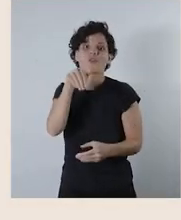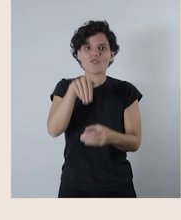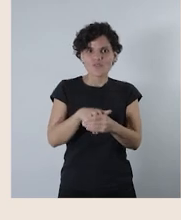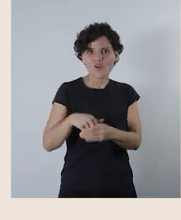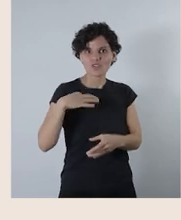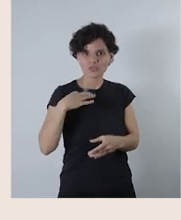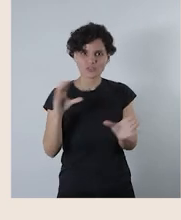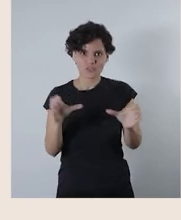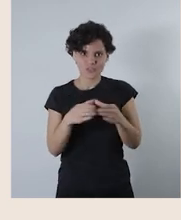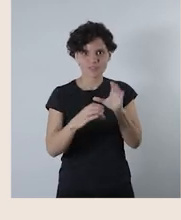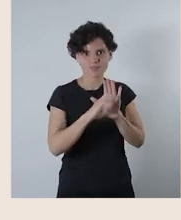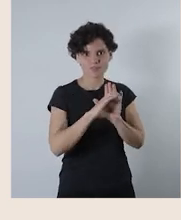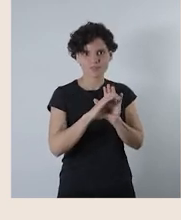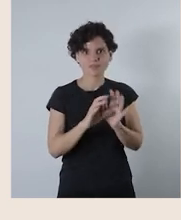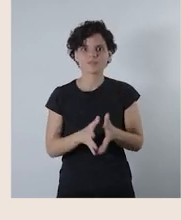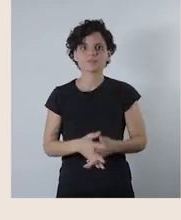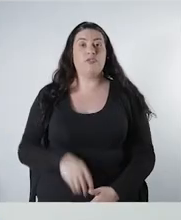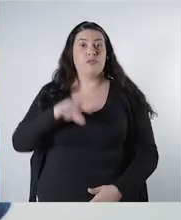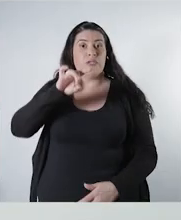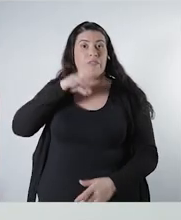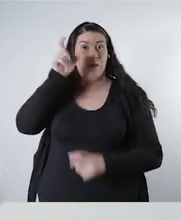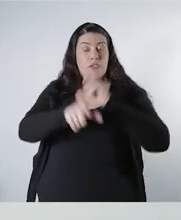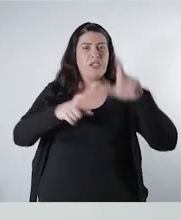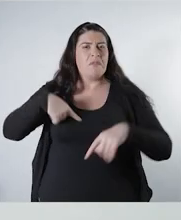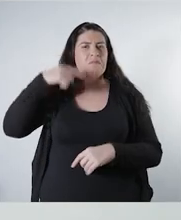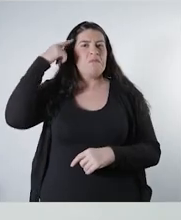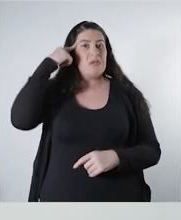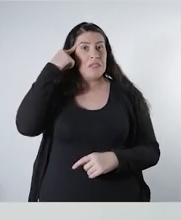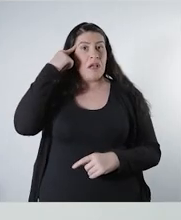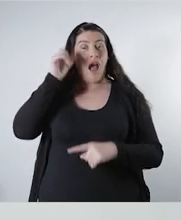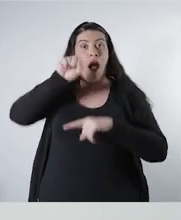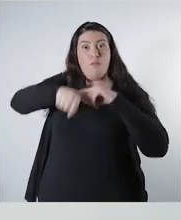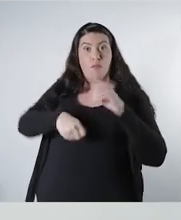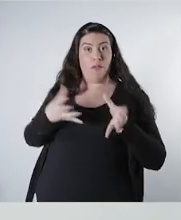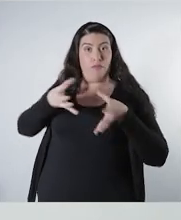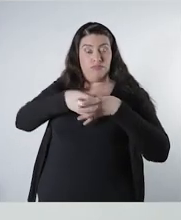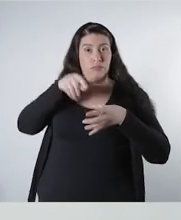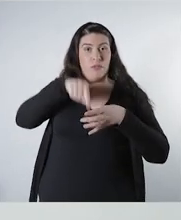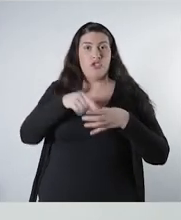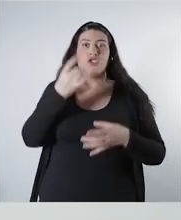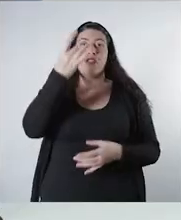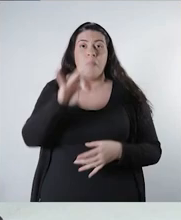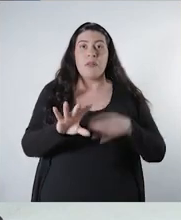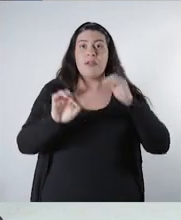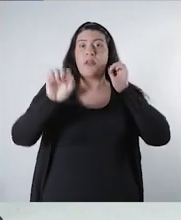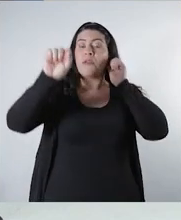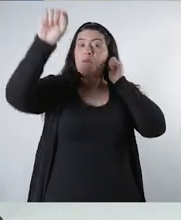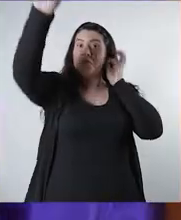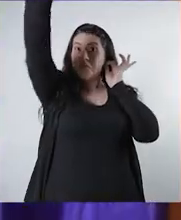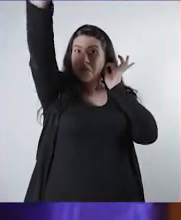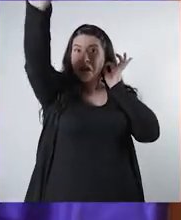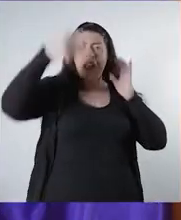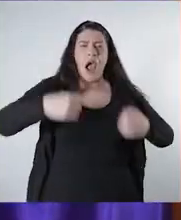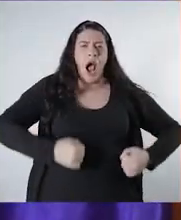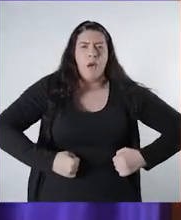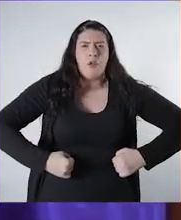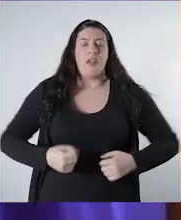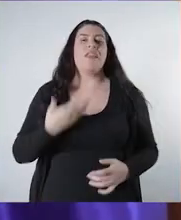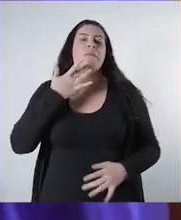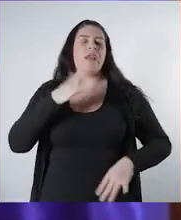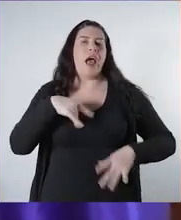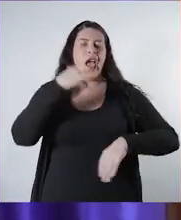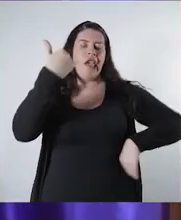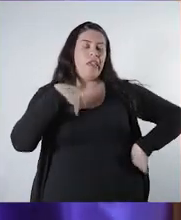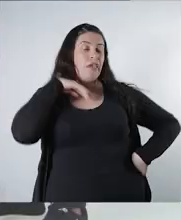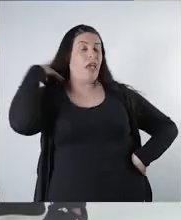Voto Convención Constitucional. ¿Sabían que la gente piensa que en el apruebo habemos puras feministas camionas? Y no, porque también hay un nivel